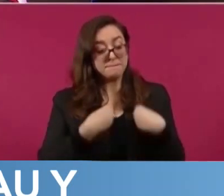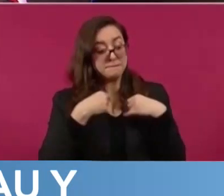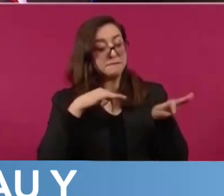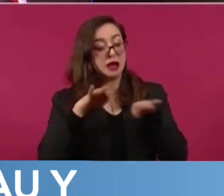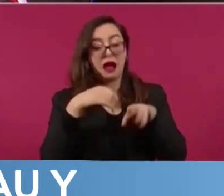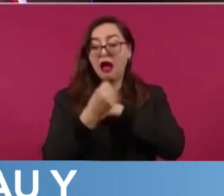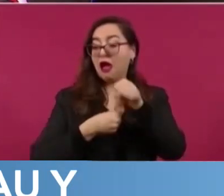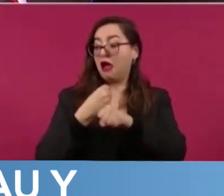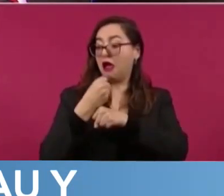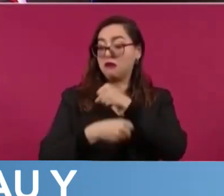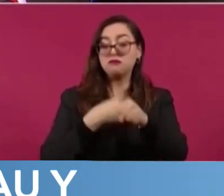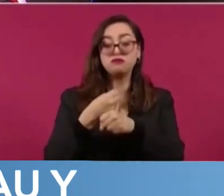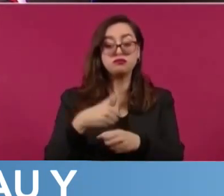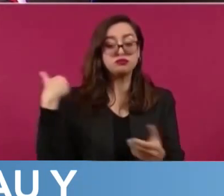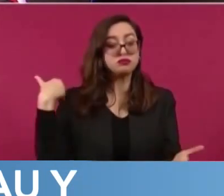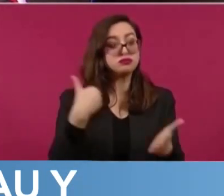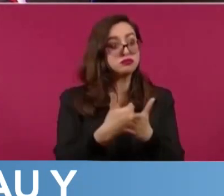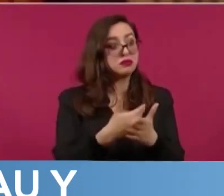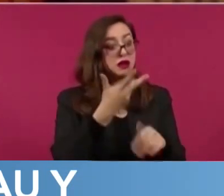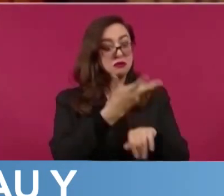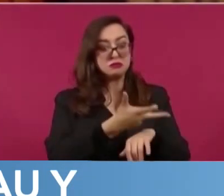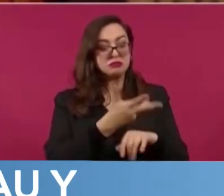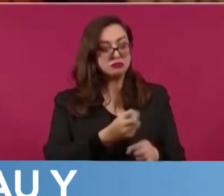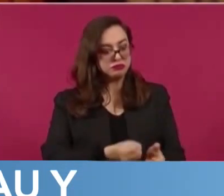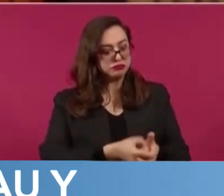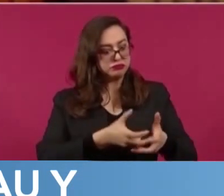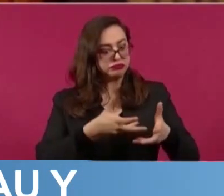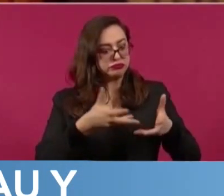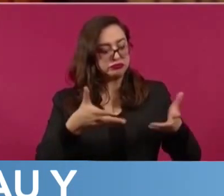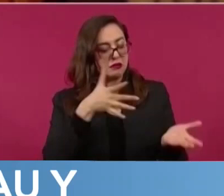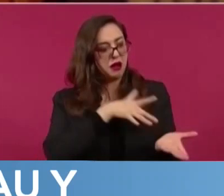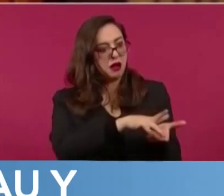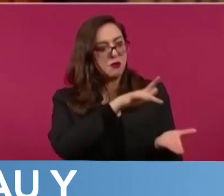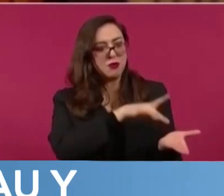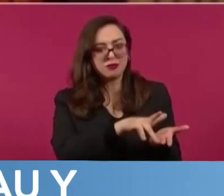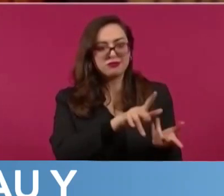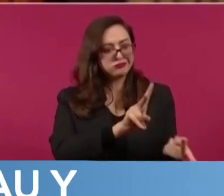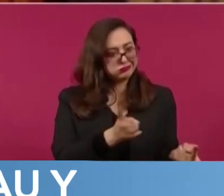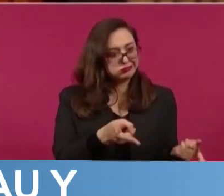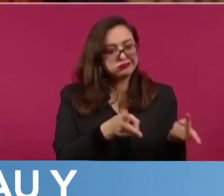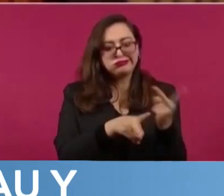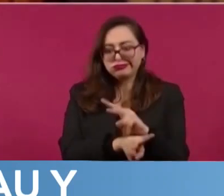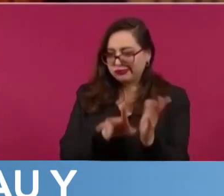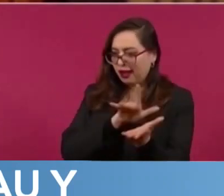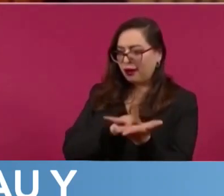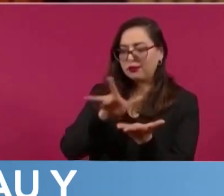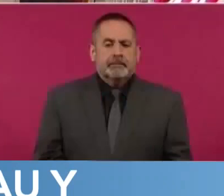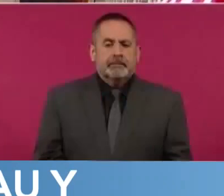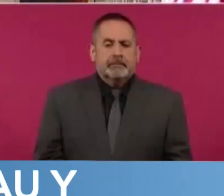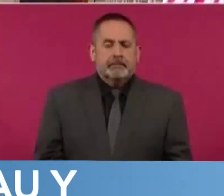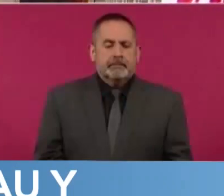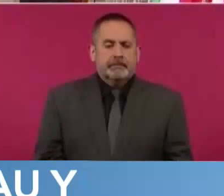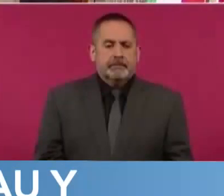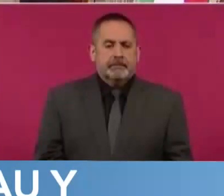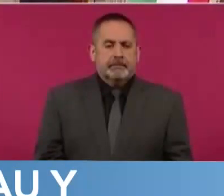donde, hablando después de esta reunión de líderes, López Obrador también dijo que la región promovería el desarrollo económico mediante la